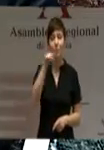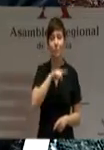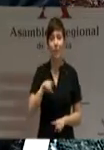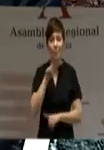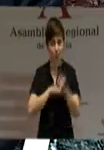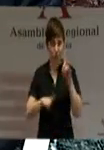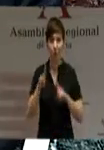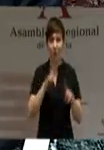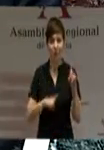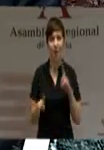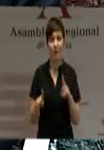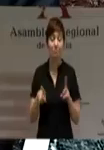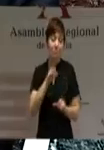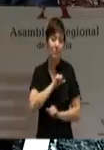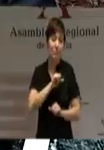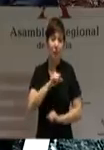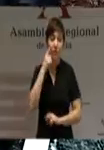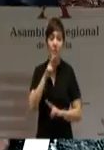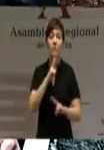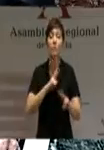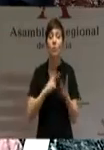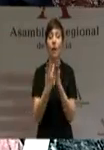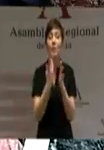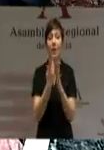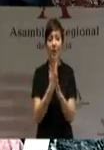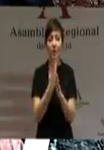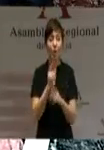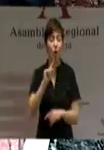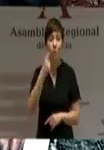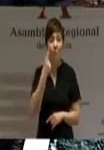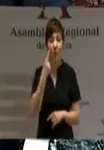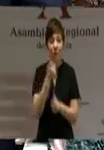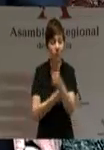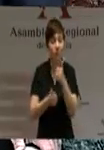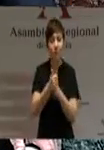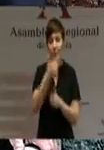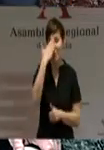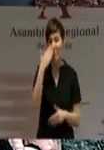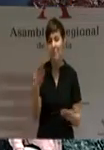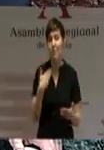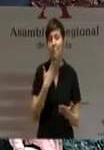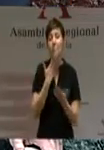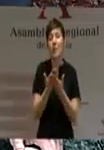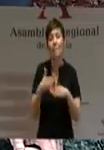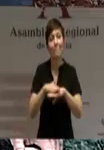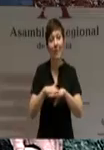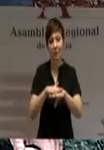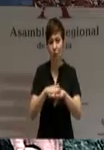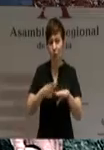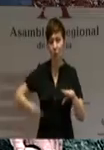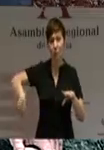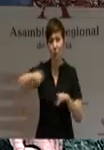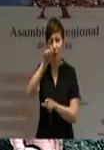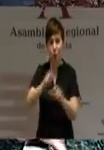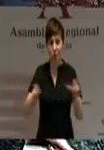estamos esperando una explicación, pero sobre todo pedir perdón a la ciudadanía por lo que ha ocurrido. En el año que